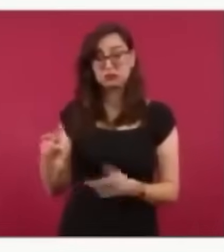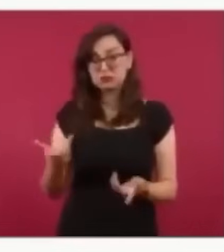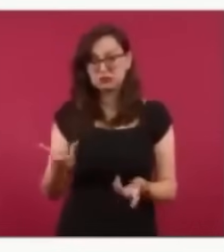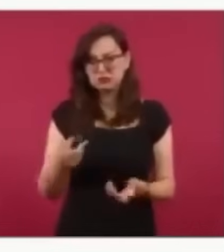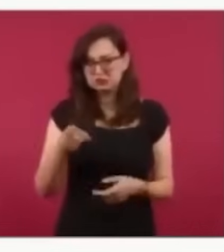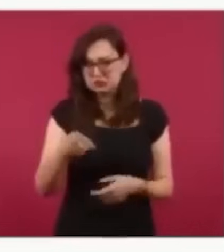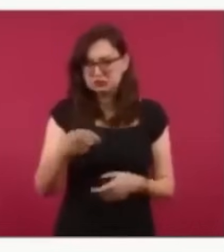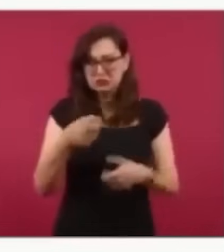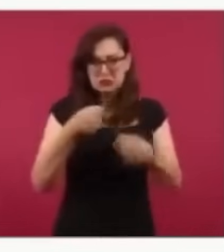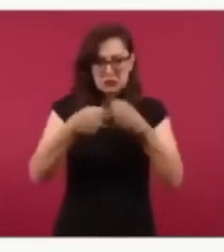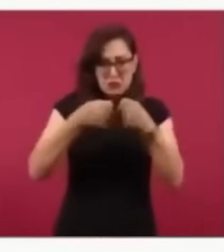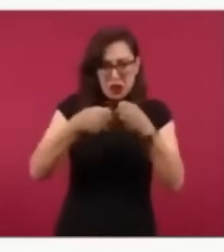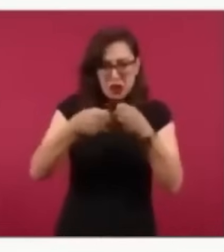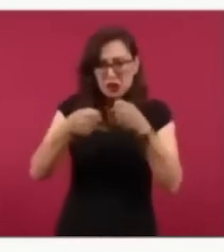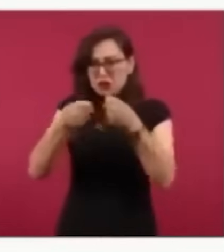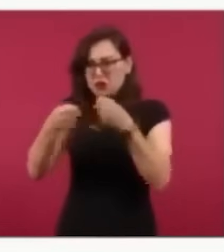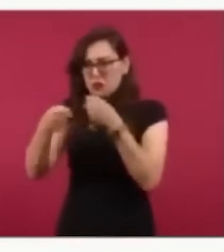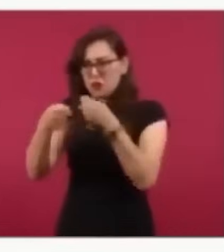periodistas que mencionaste